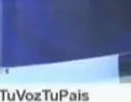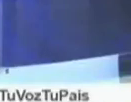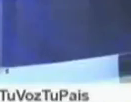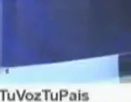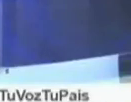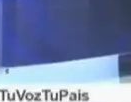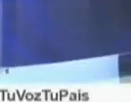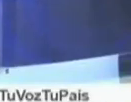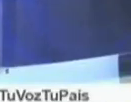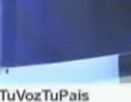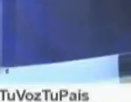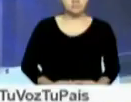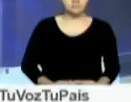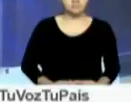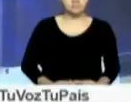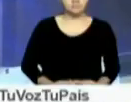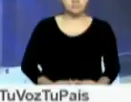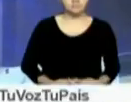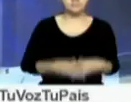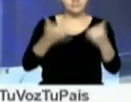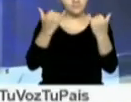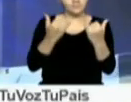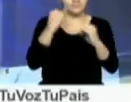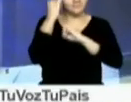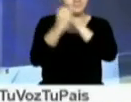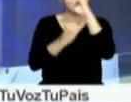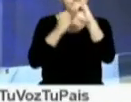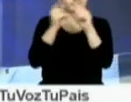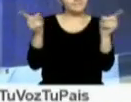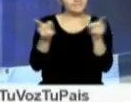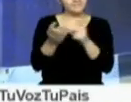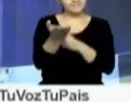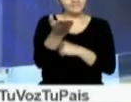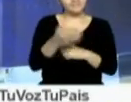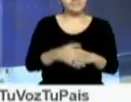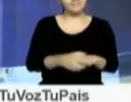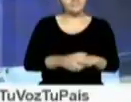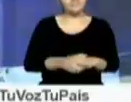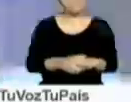ahora le invitamos a conocer lo que pasa en el mundo en el siguiente resumen